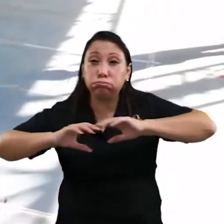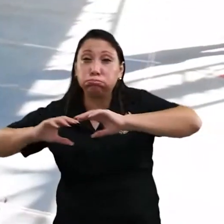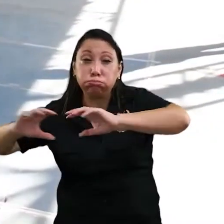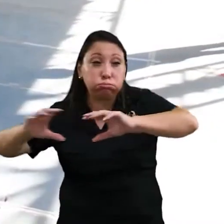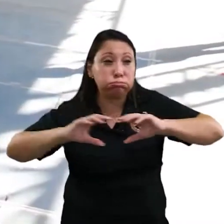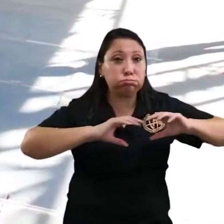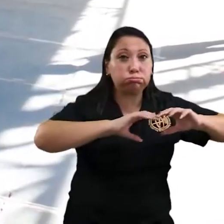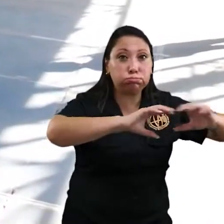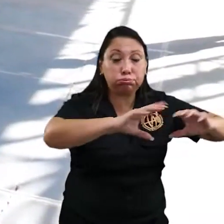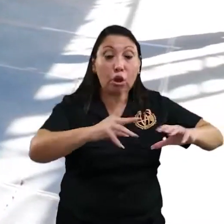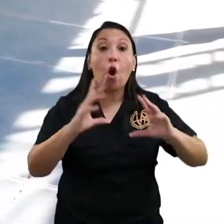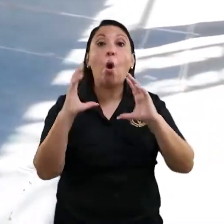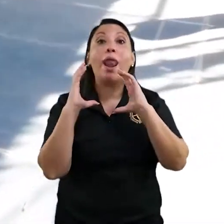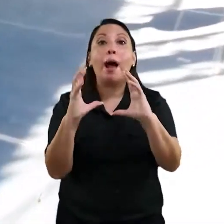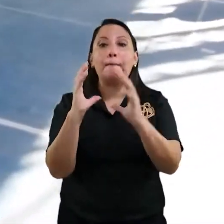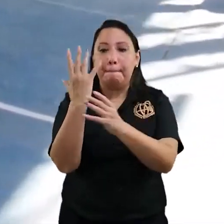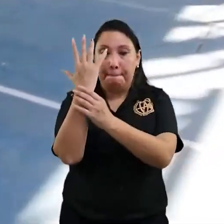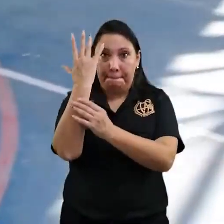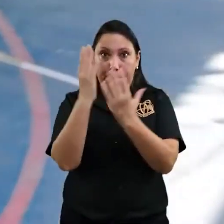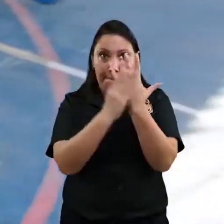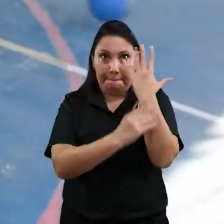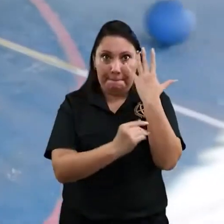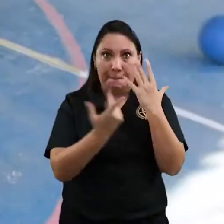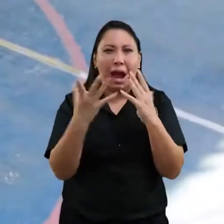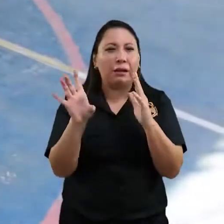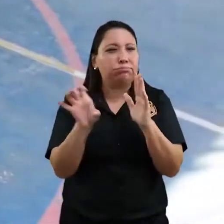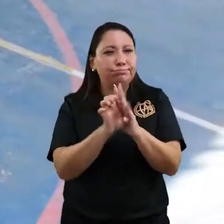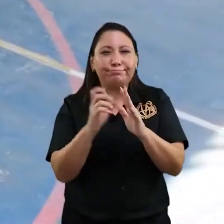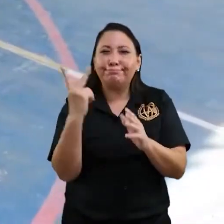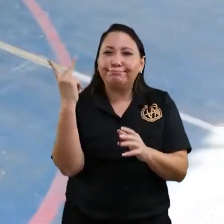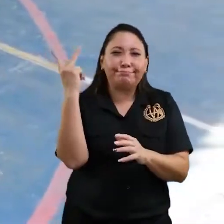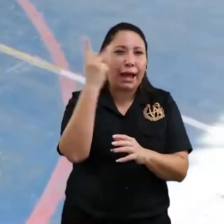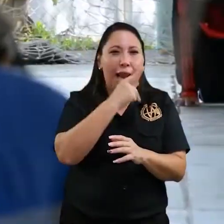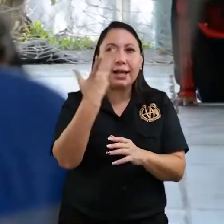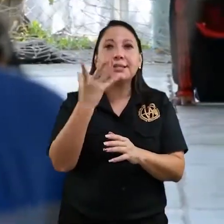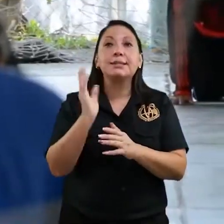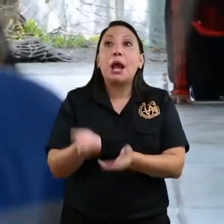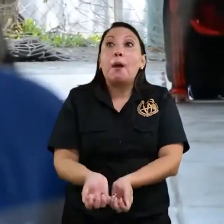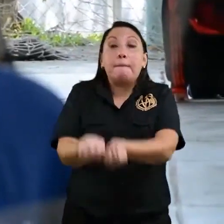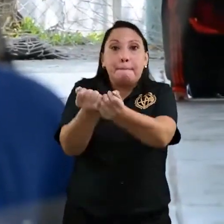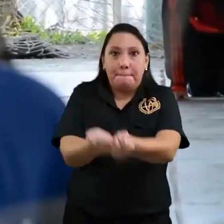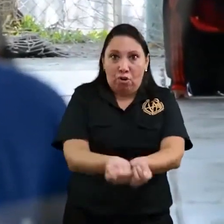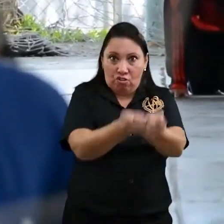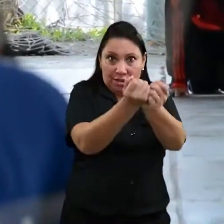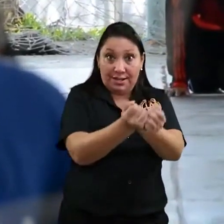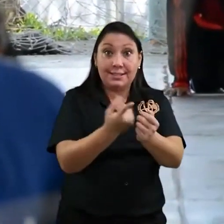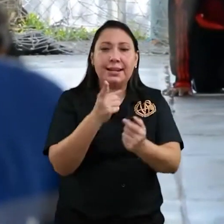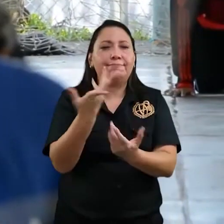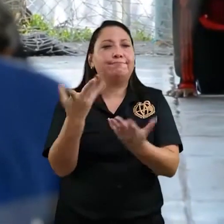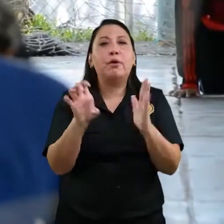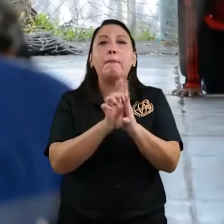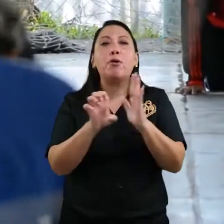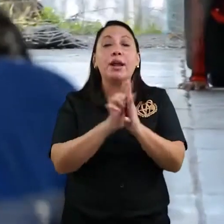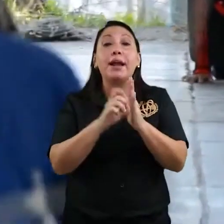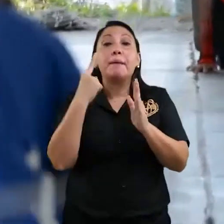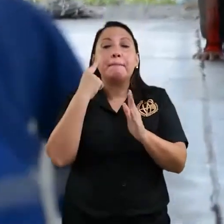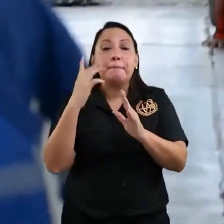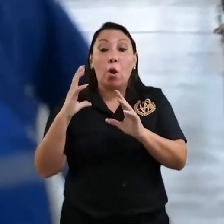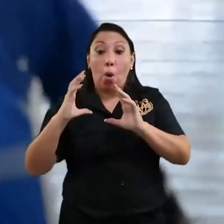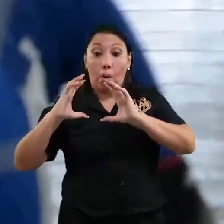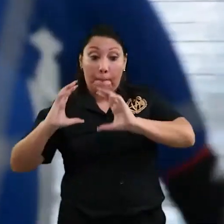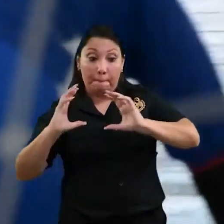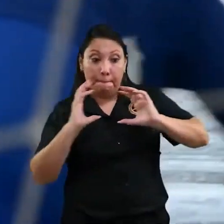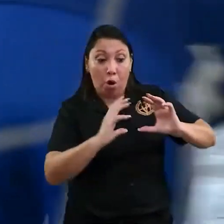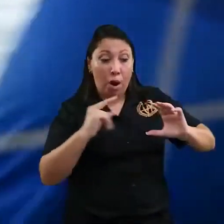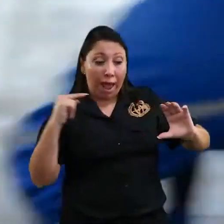característica principal es el uso de la capacidad auditiva ya que el balón contiene cascabeles que producen sonidos que guían a